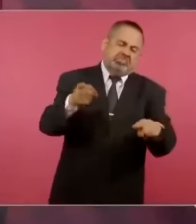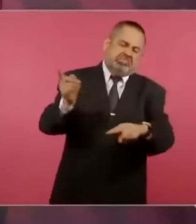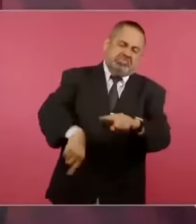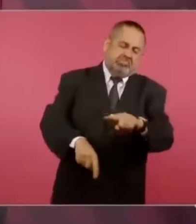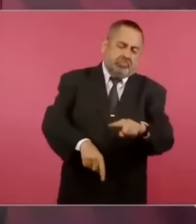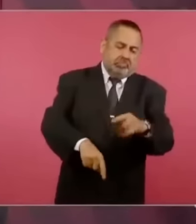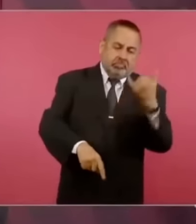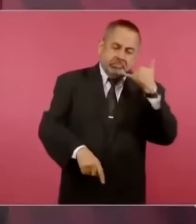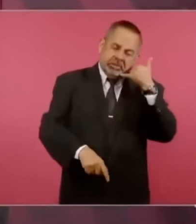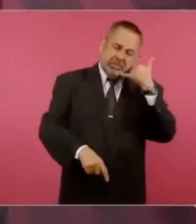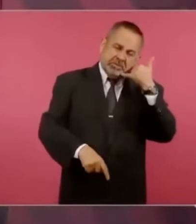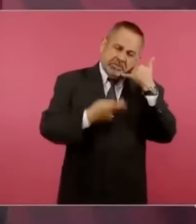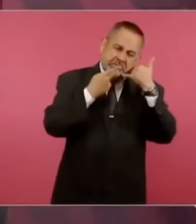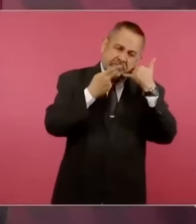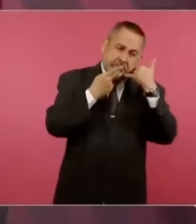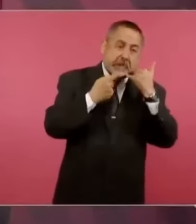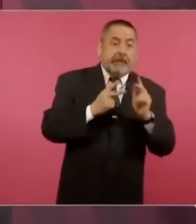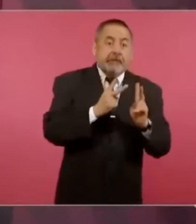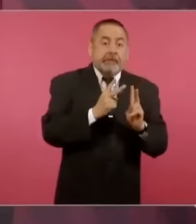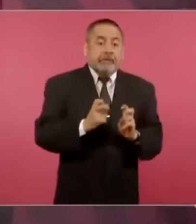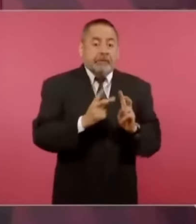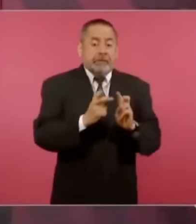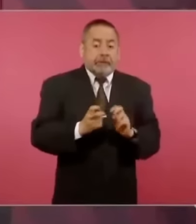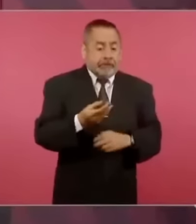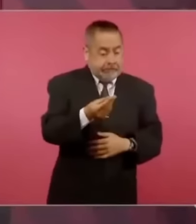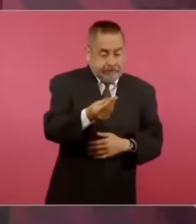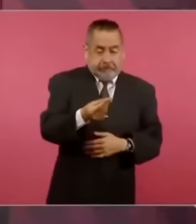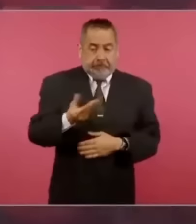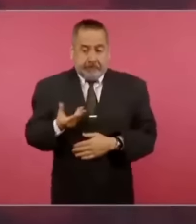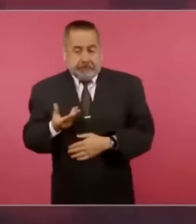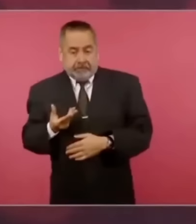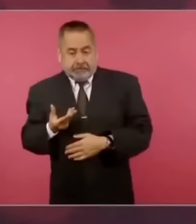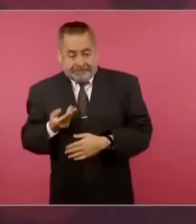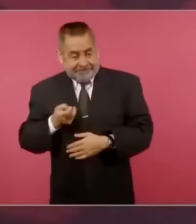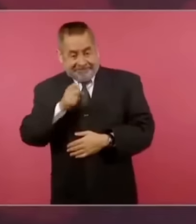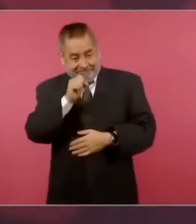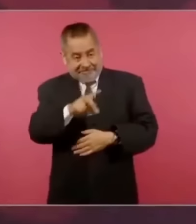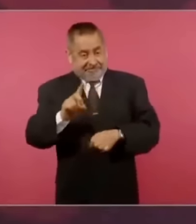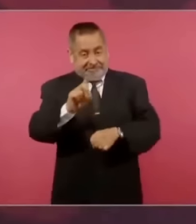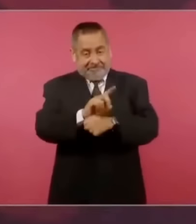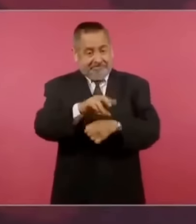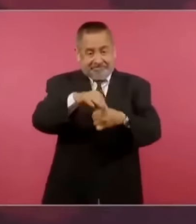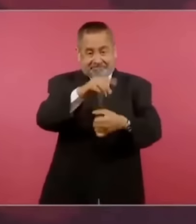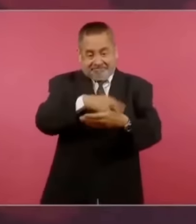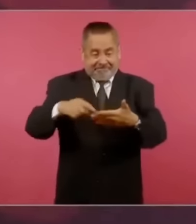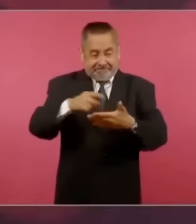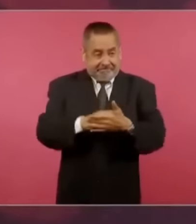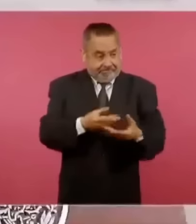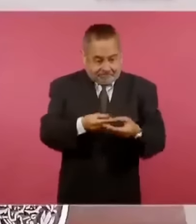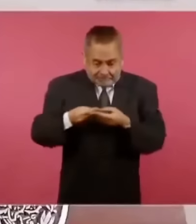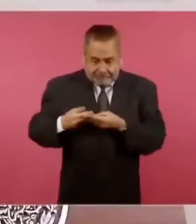el fraude, el día de la votación.